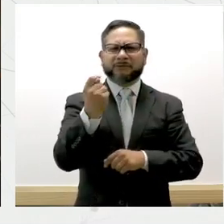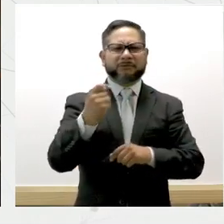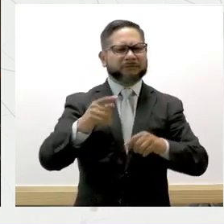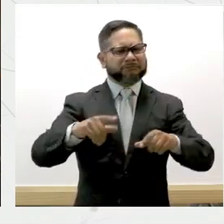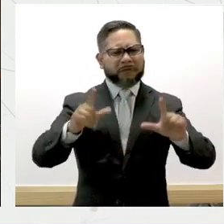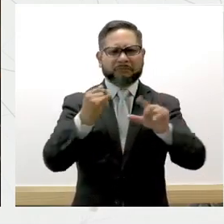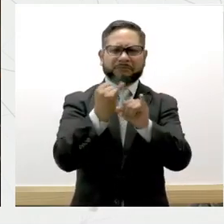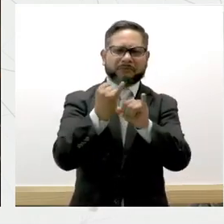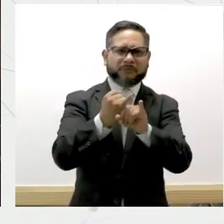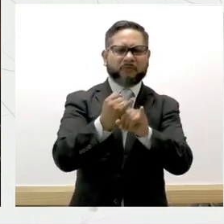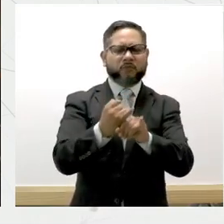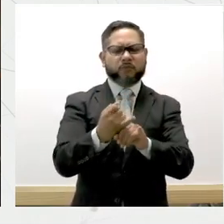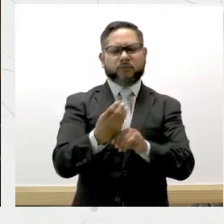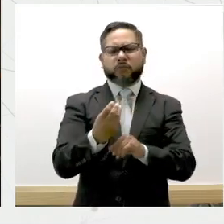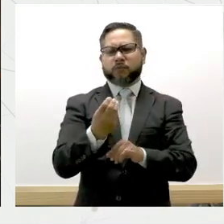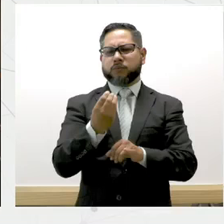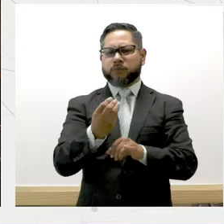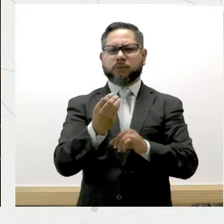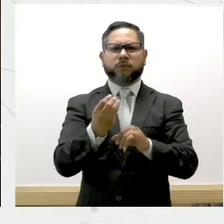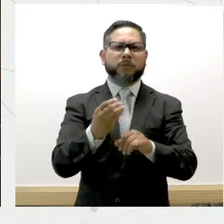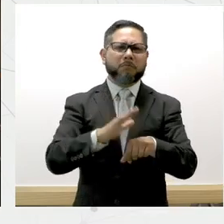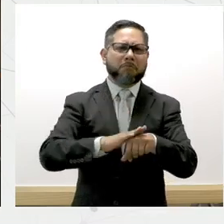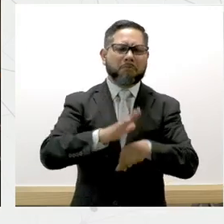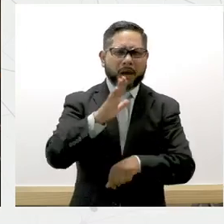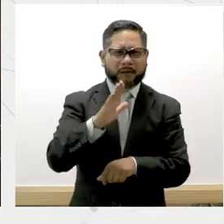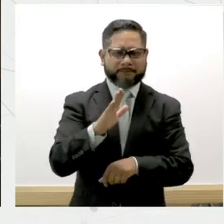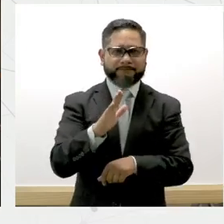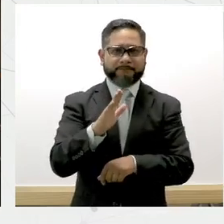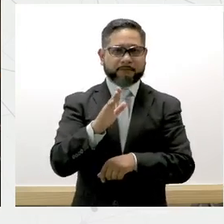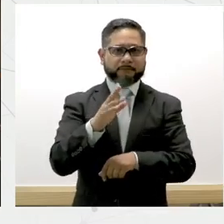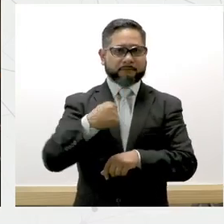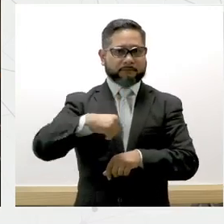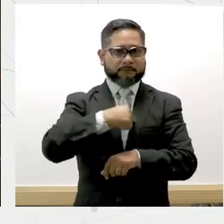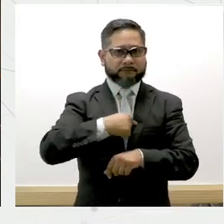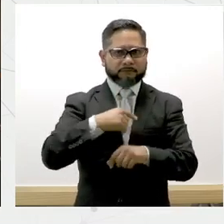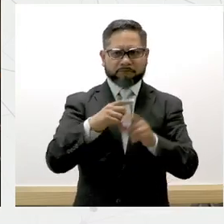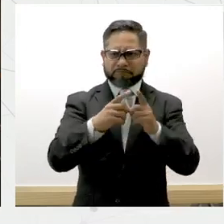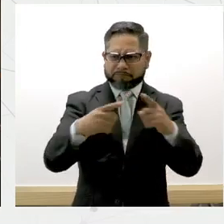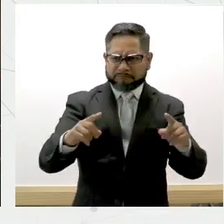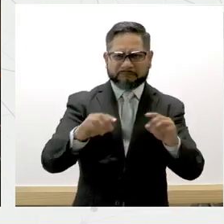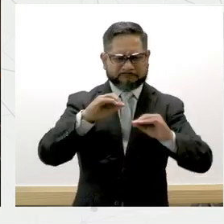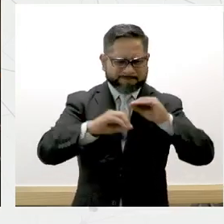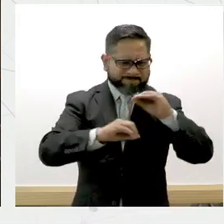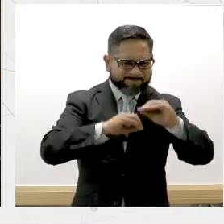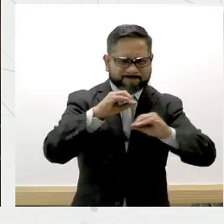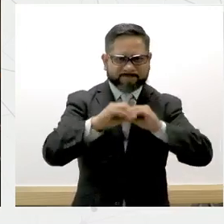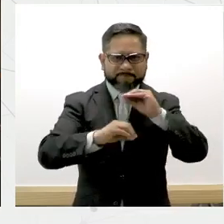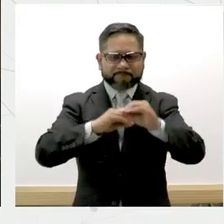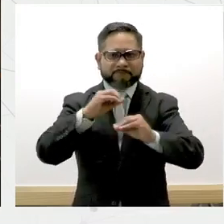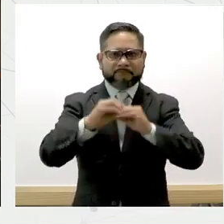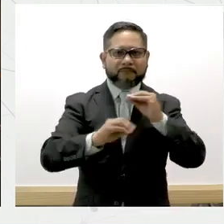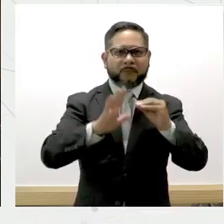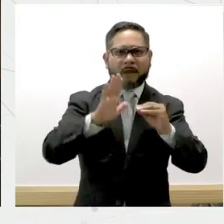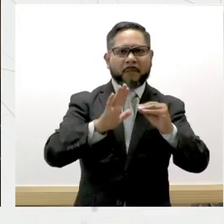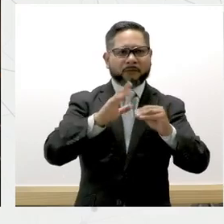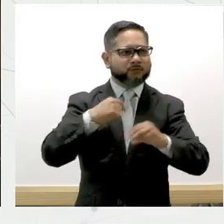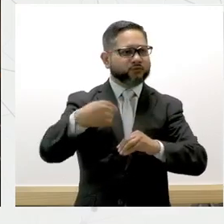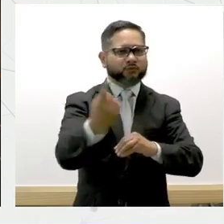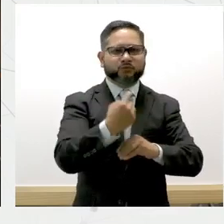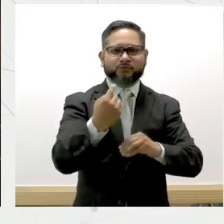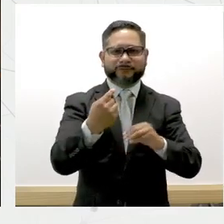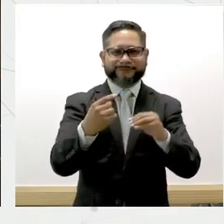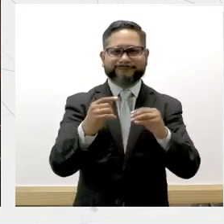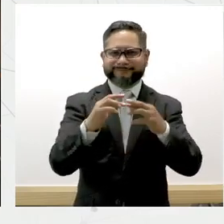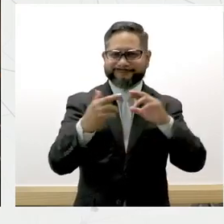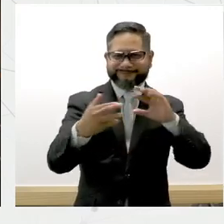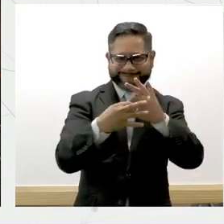a cerrar, ¿no?, ese círculo que habíamos empezado de desarrollo y por lo tanto es esa ventana a través de la cual nos relacionamos. El impulso